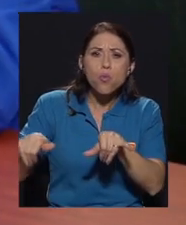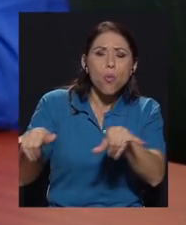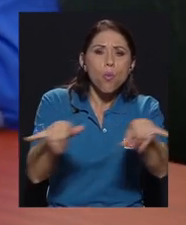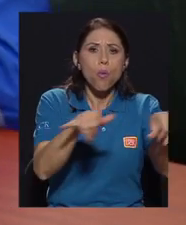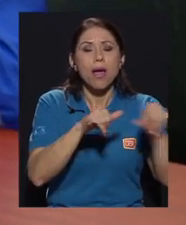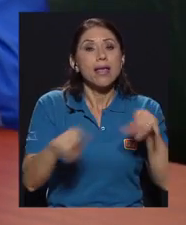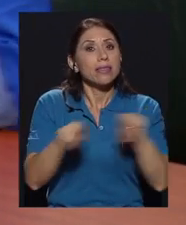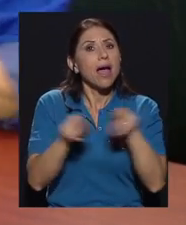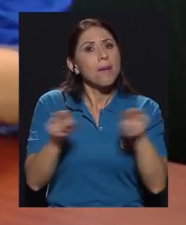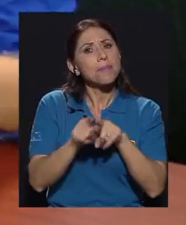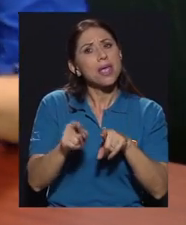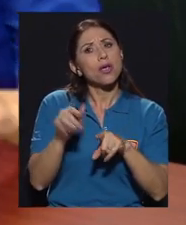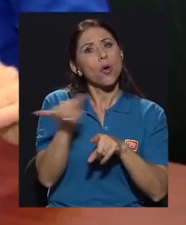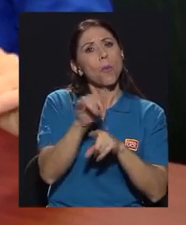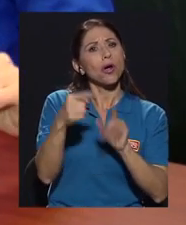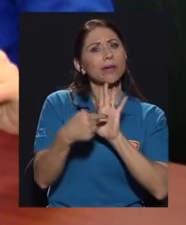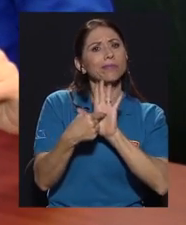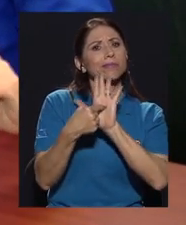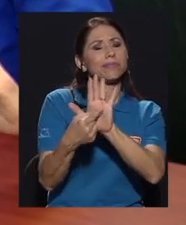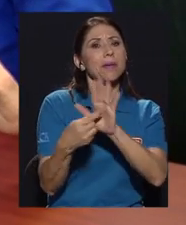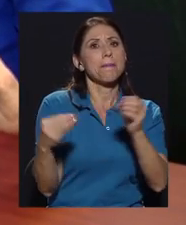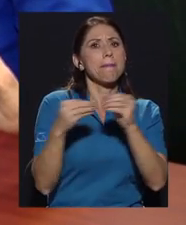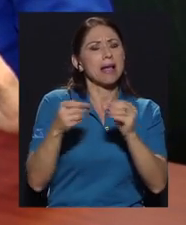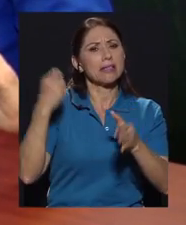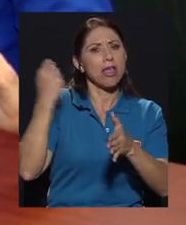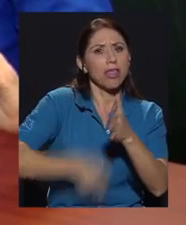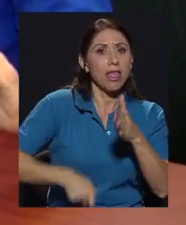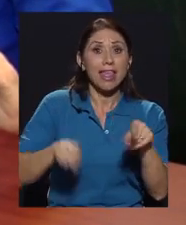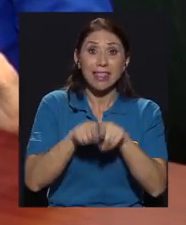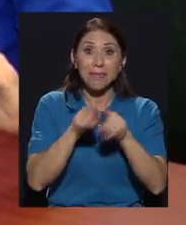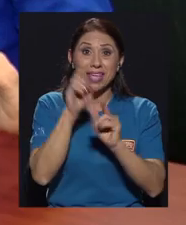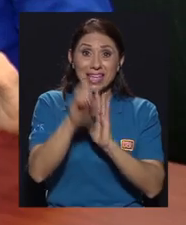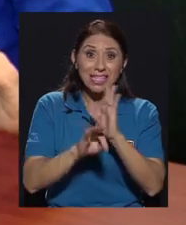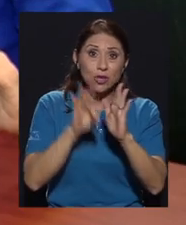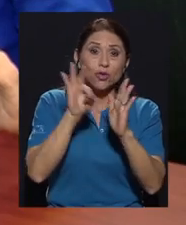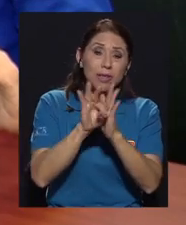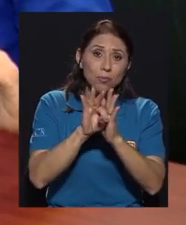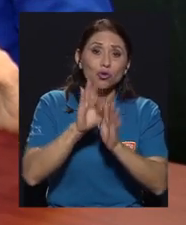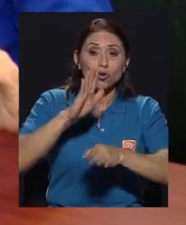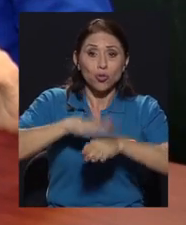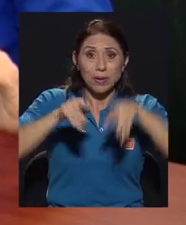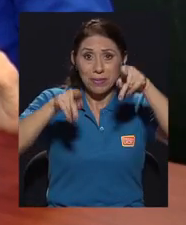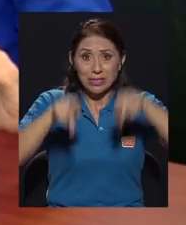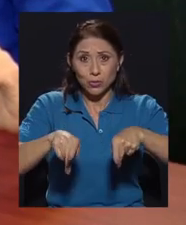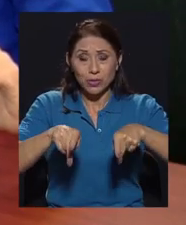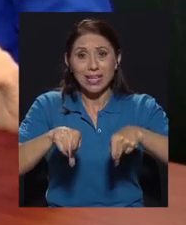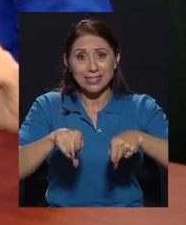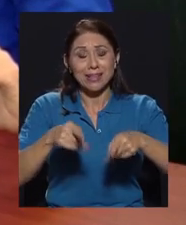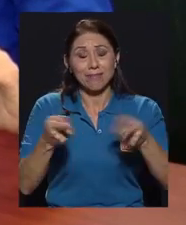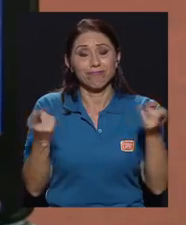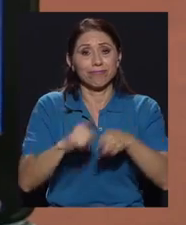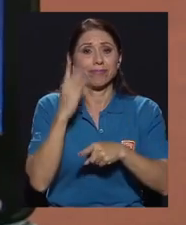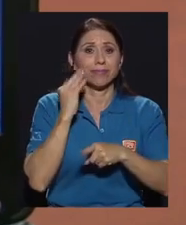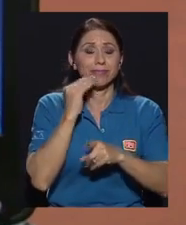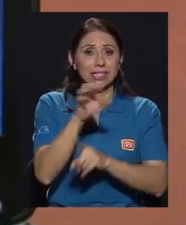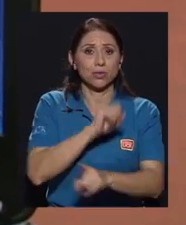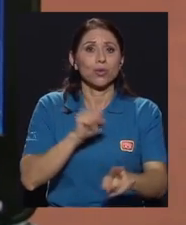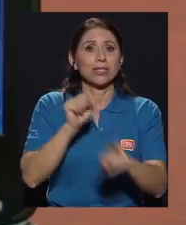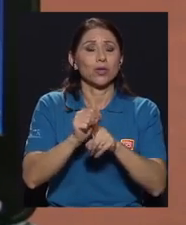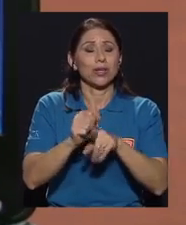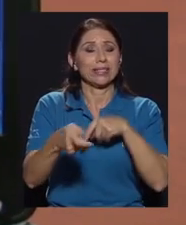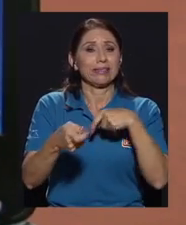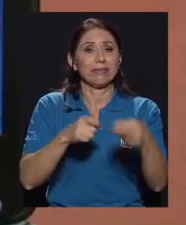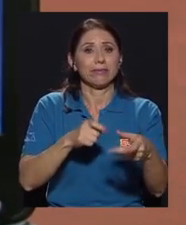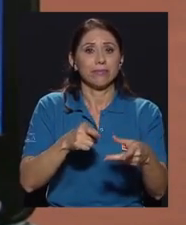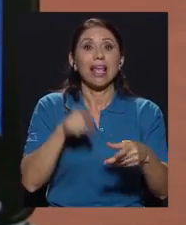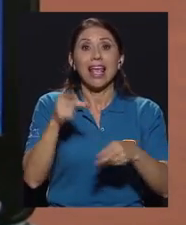muchos estereotipos o etiquetas alrededor de los protagonistas de las noticias sobre hechos violentos. El manual se llama